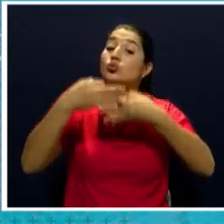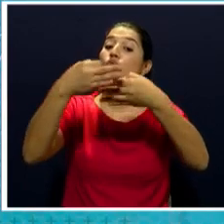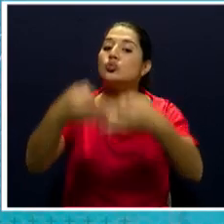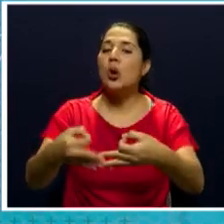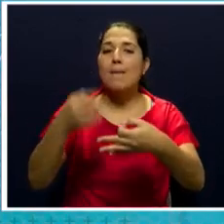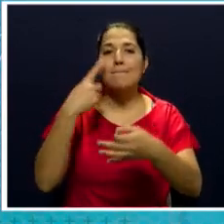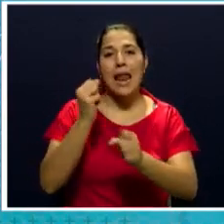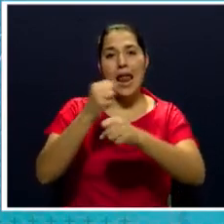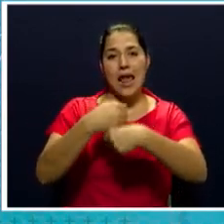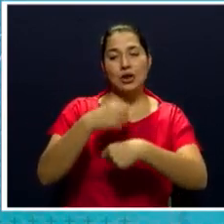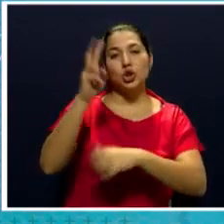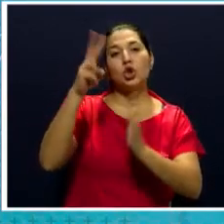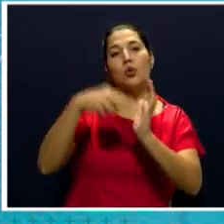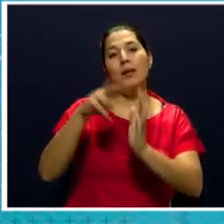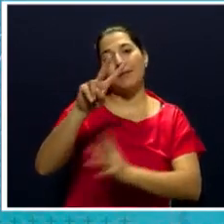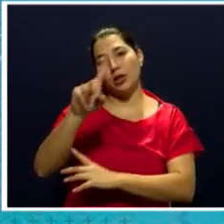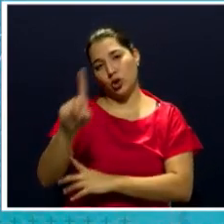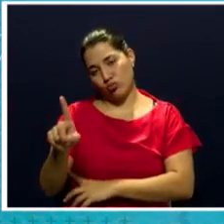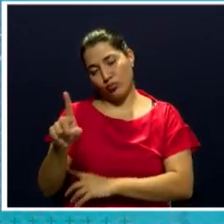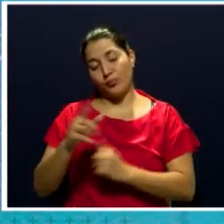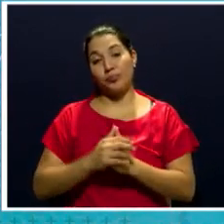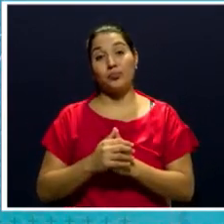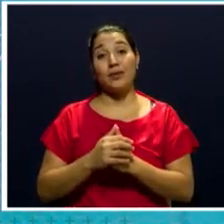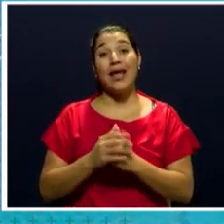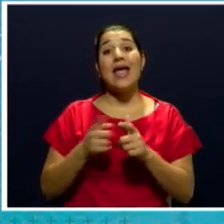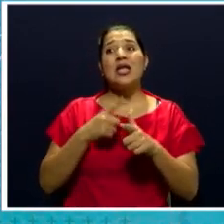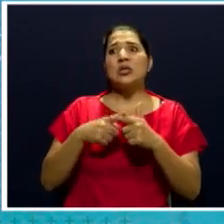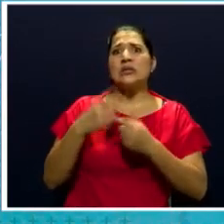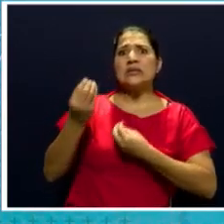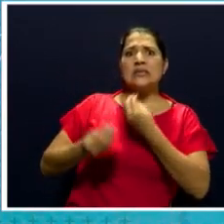2021. La evaluación entonces de estas